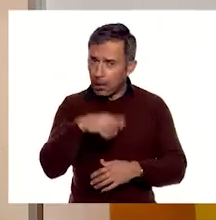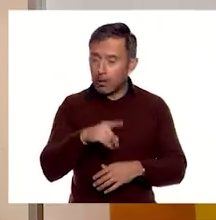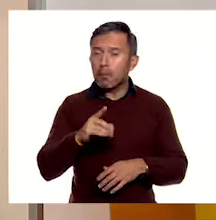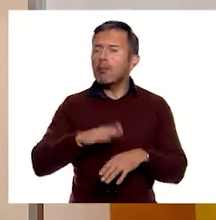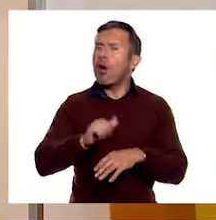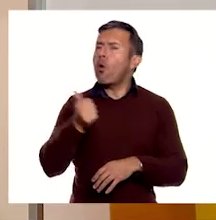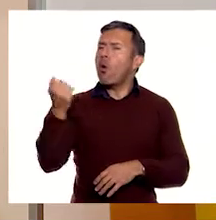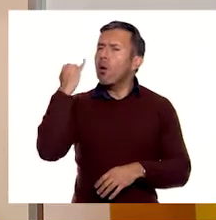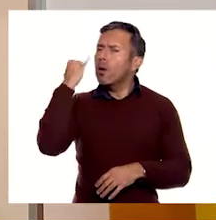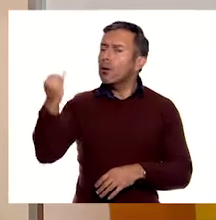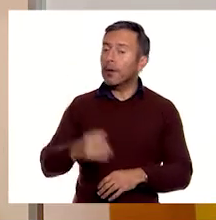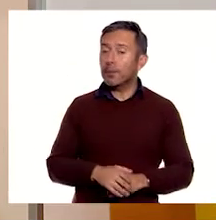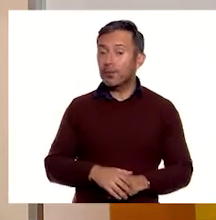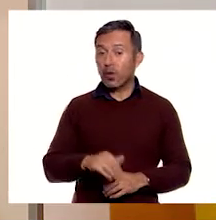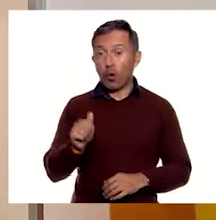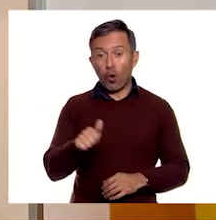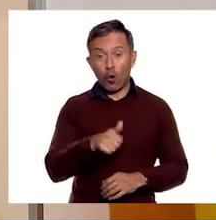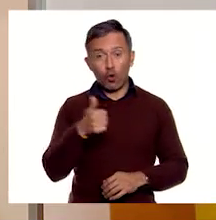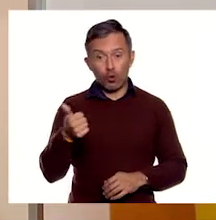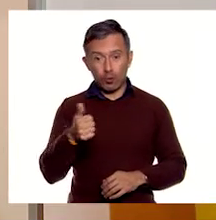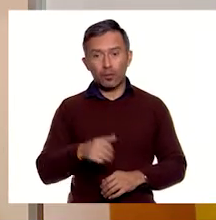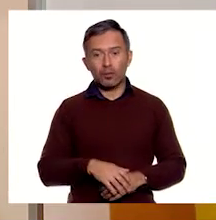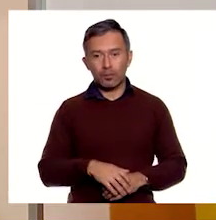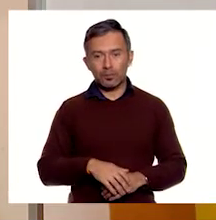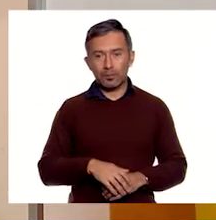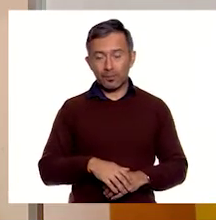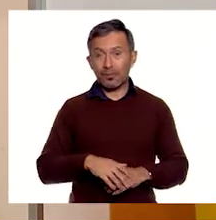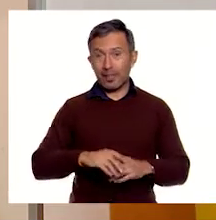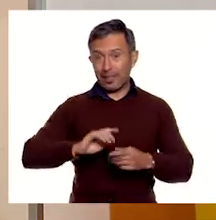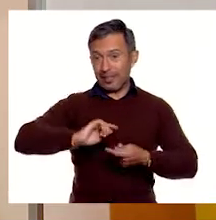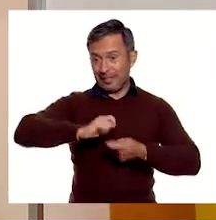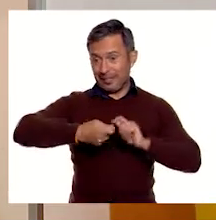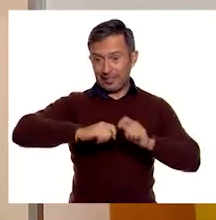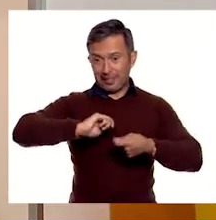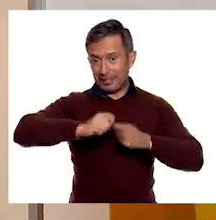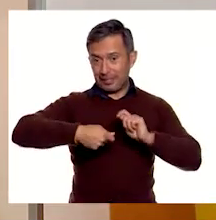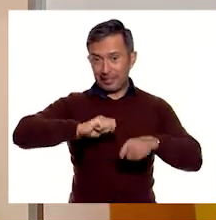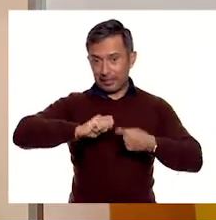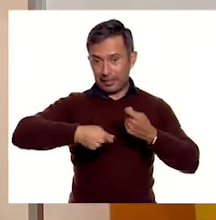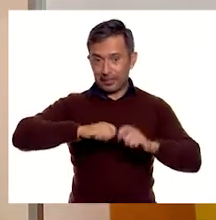otro tenemos que girar la liga